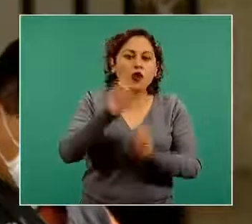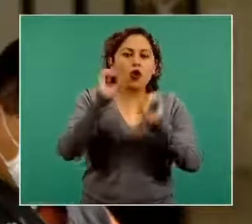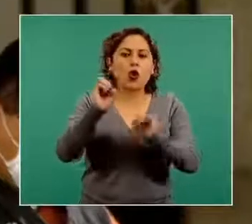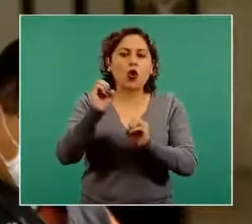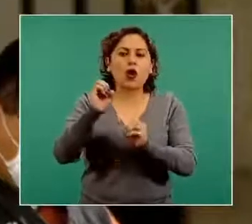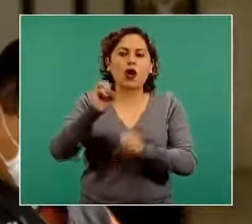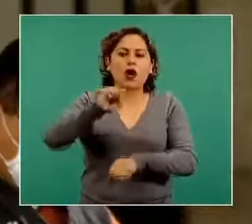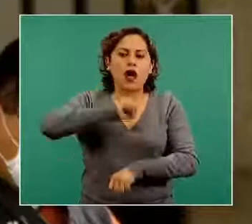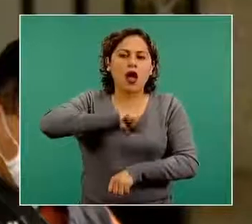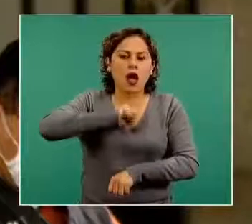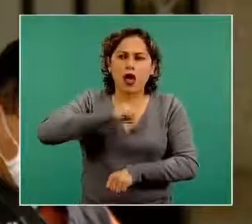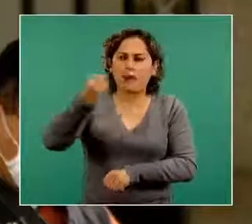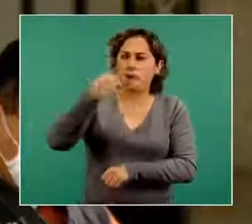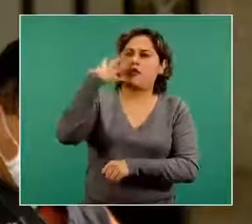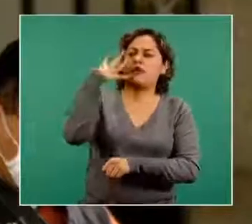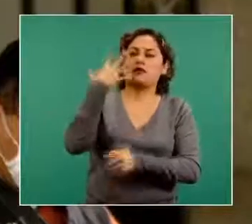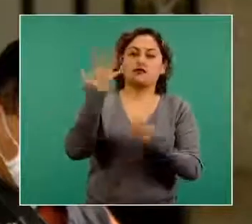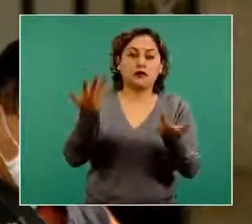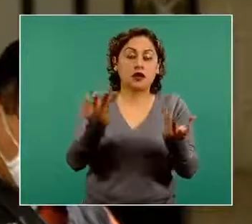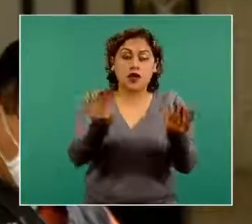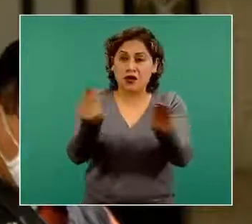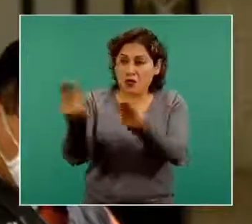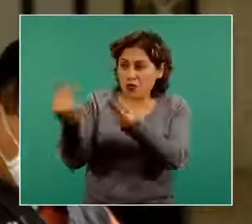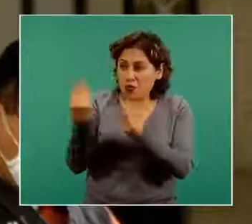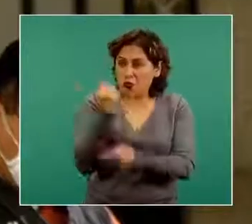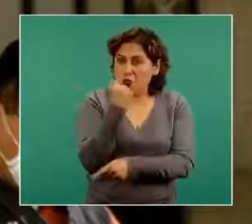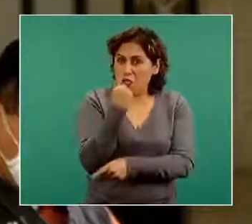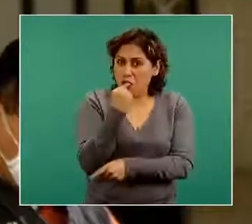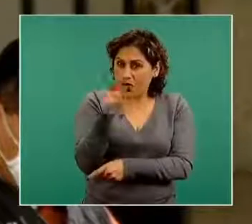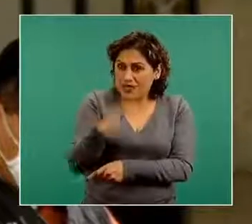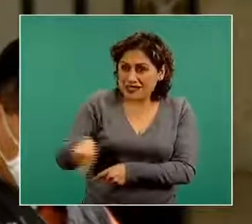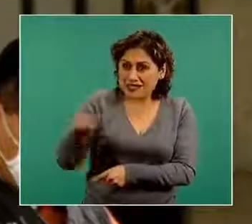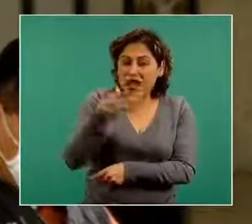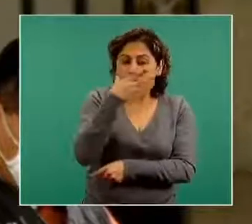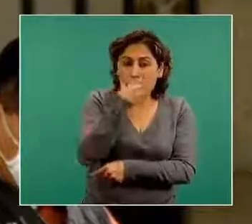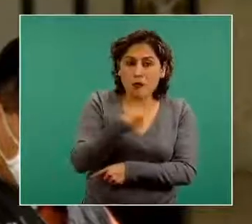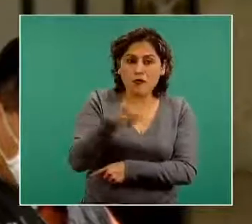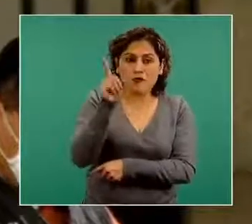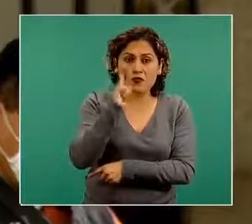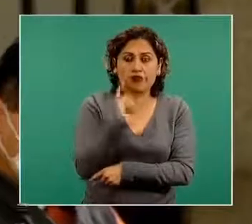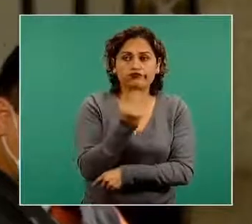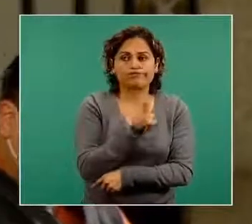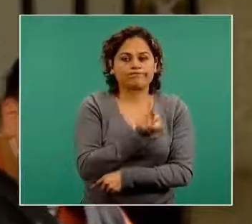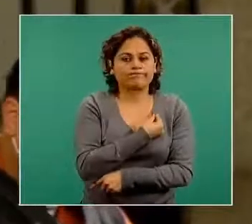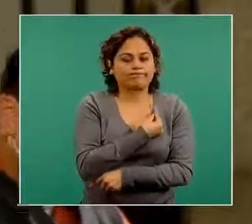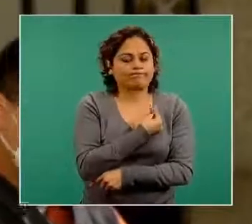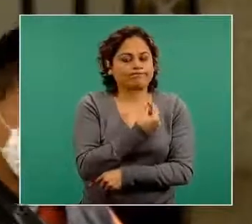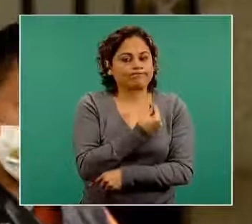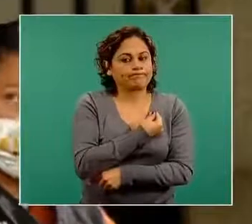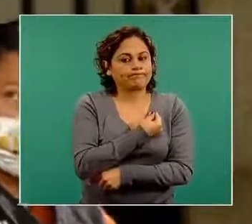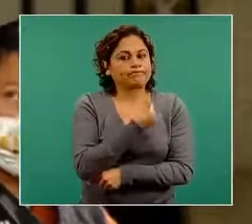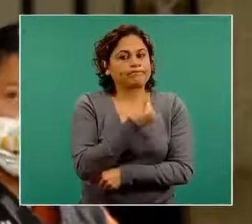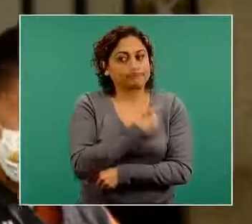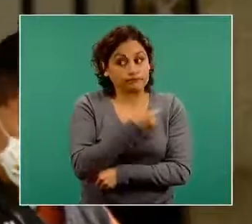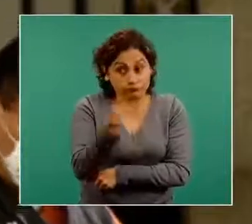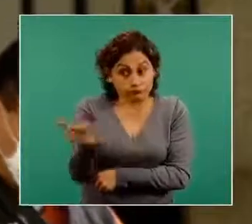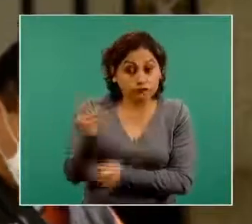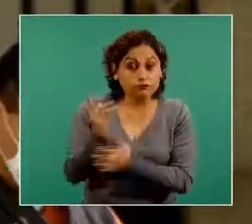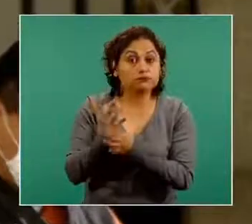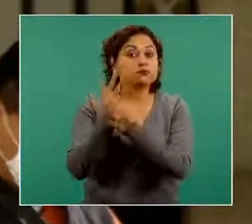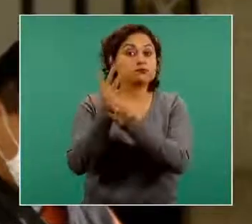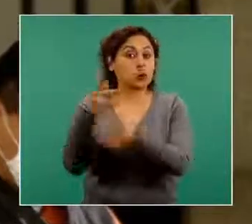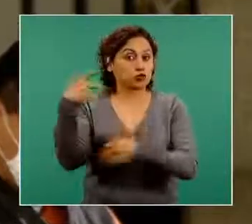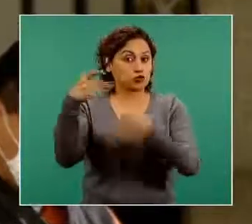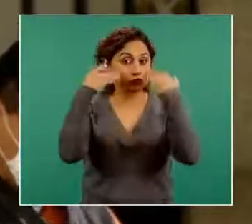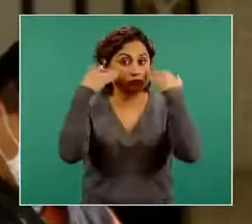son muchos testimonios de hombres y mujeres que tienen que enfrentar precisamente esta serie de situaciones.